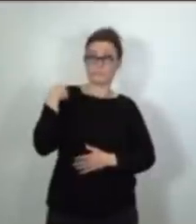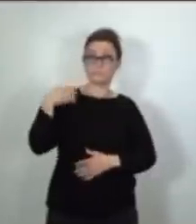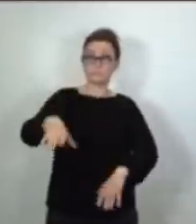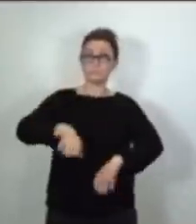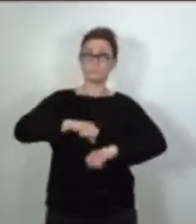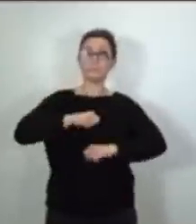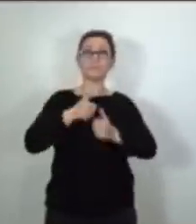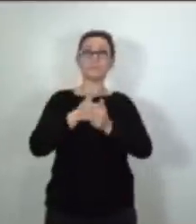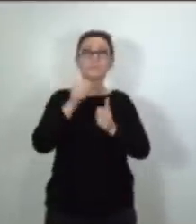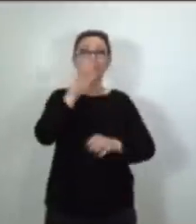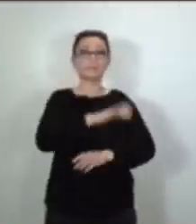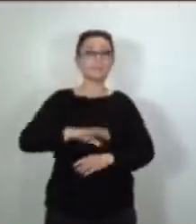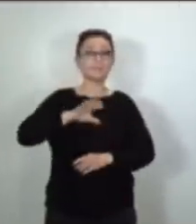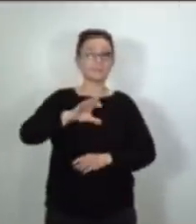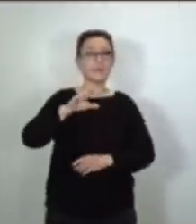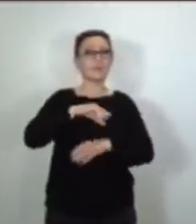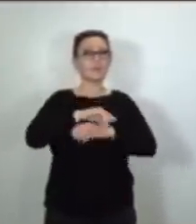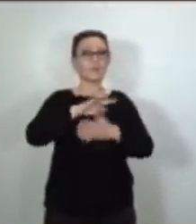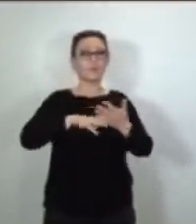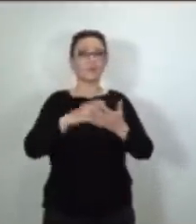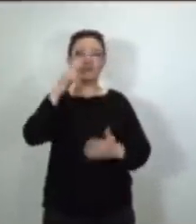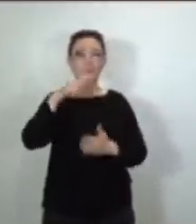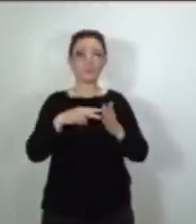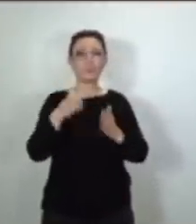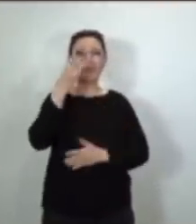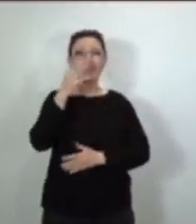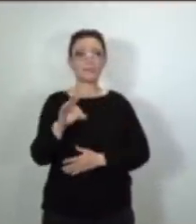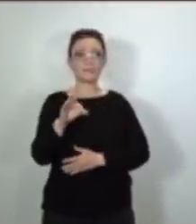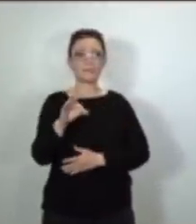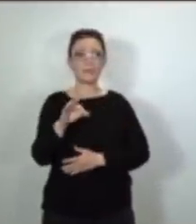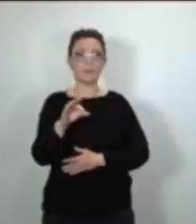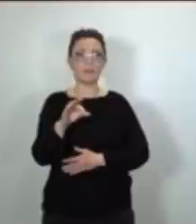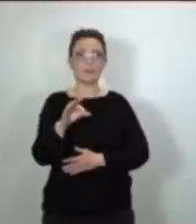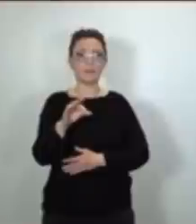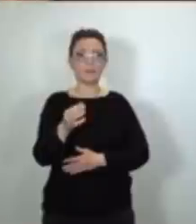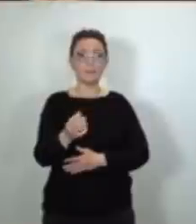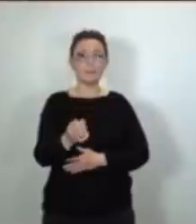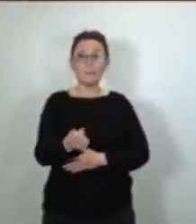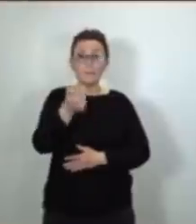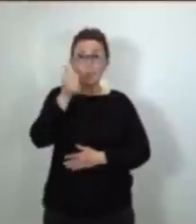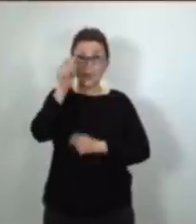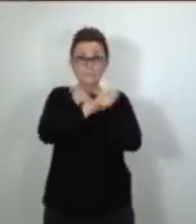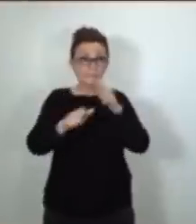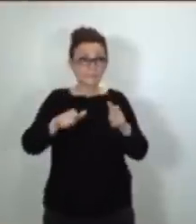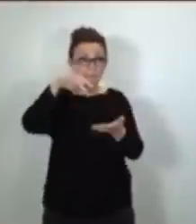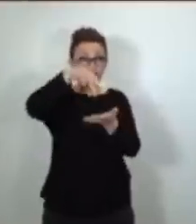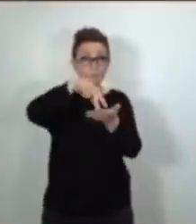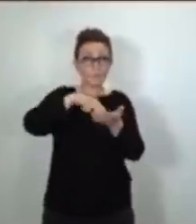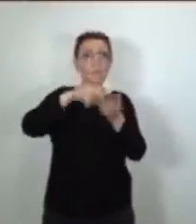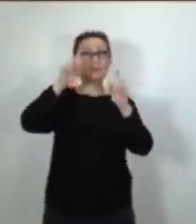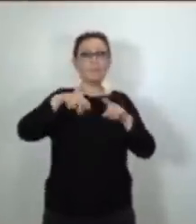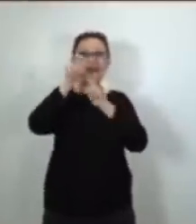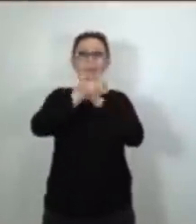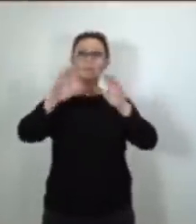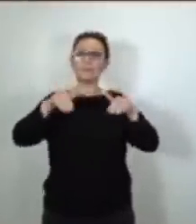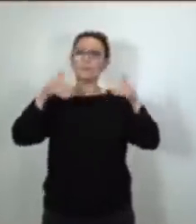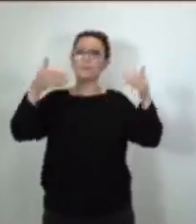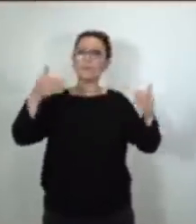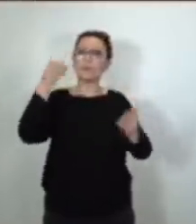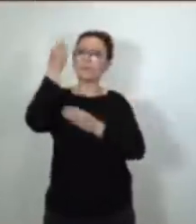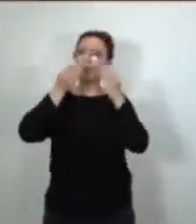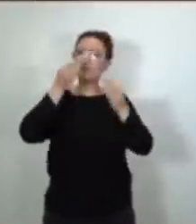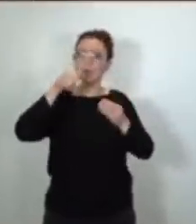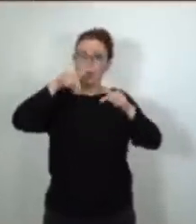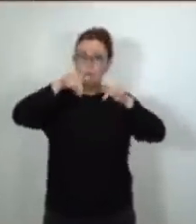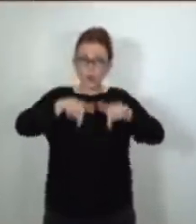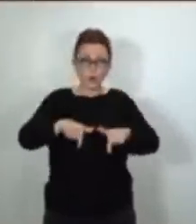de secretaria de Estado para la Agenda 2030, pocos de los que estábamos aquí y de los que estaban ahí fuera podían imaginar que hoy